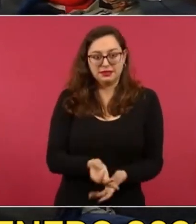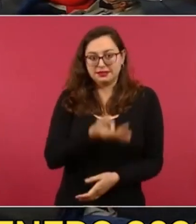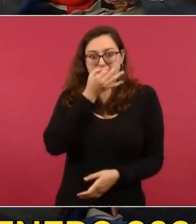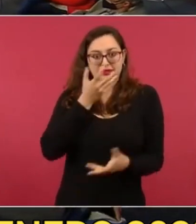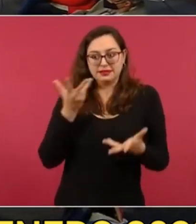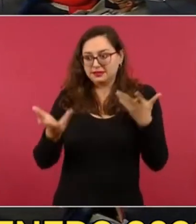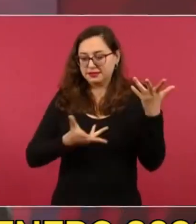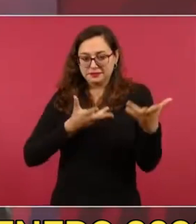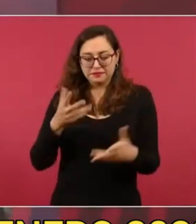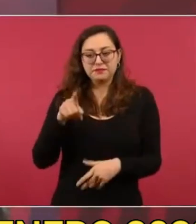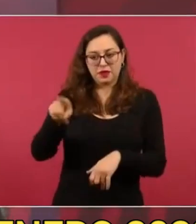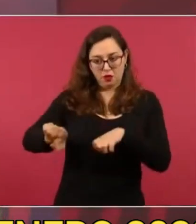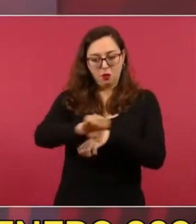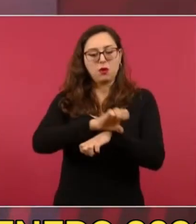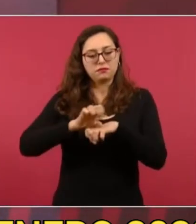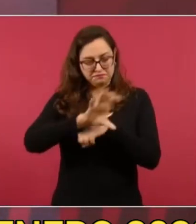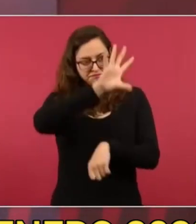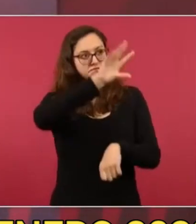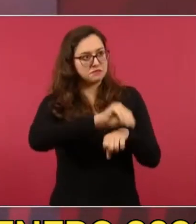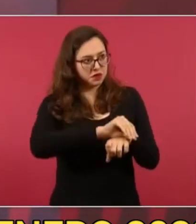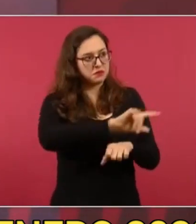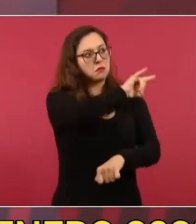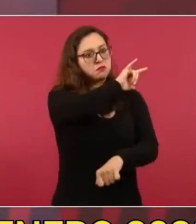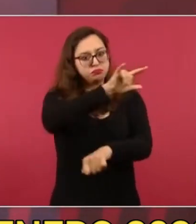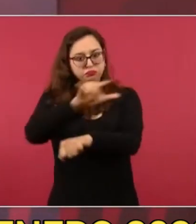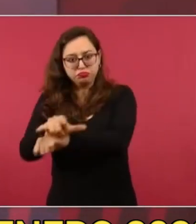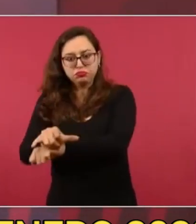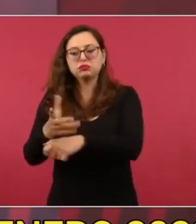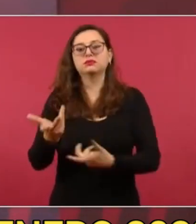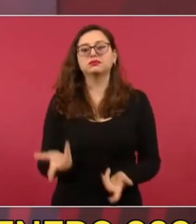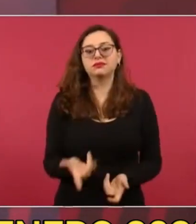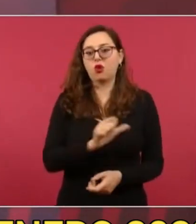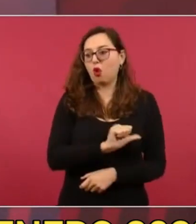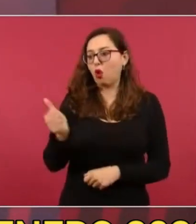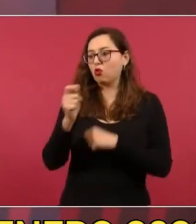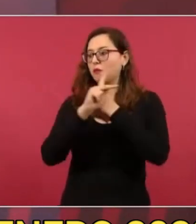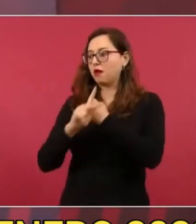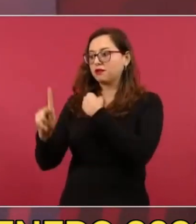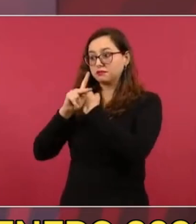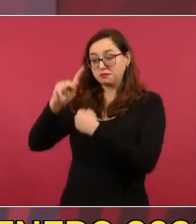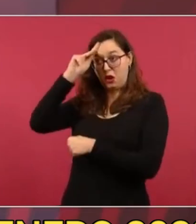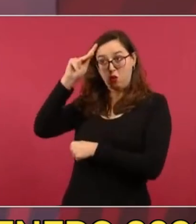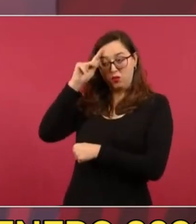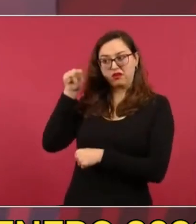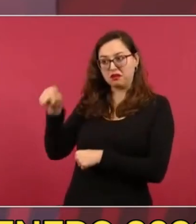del avión. Lo que impidieron en Perú.